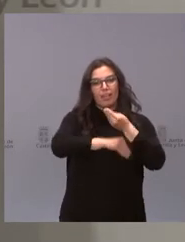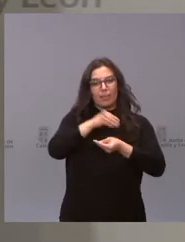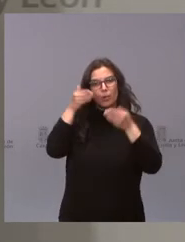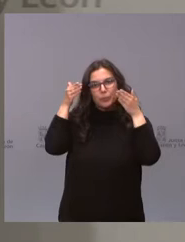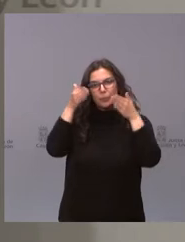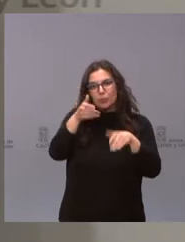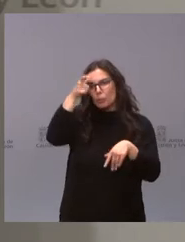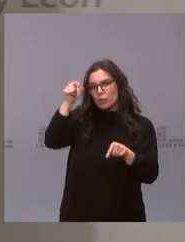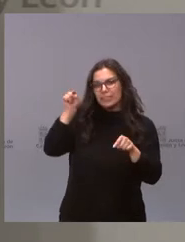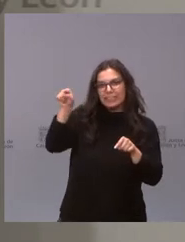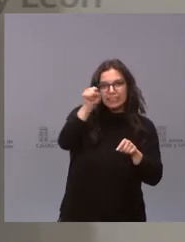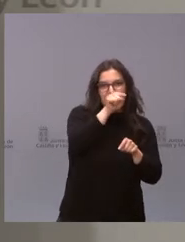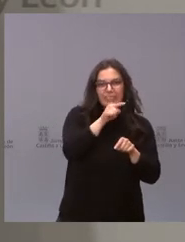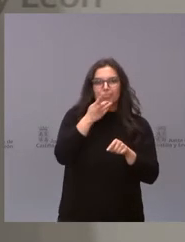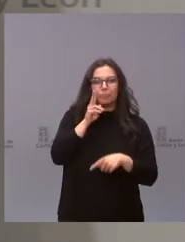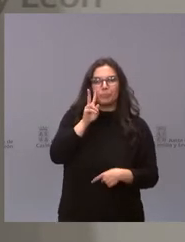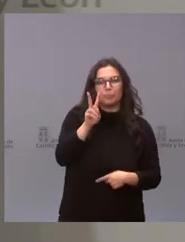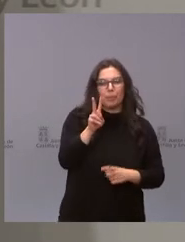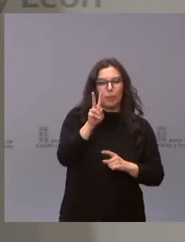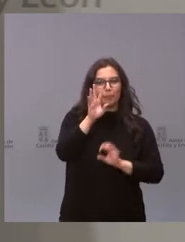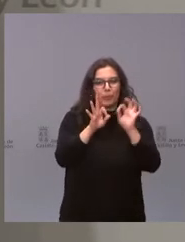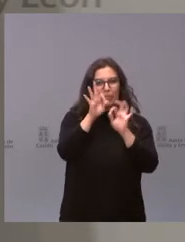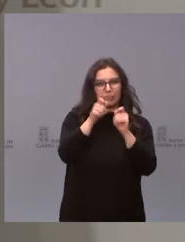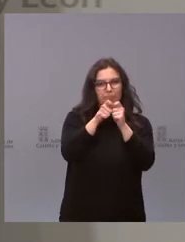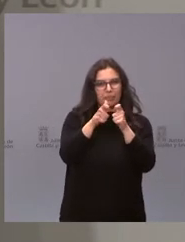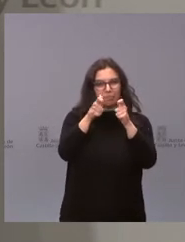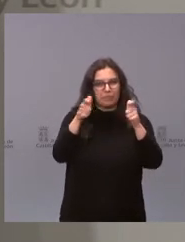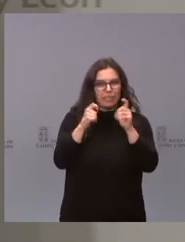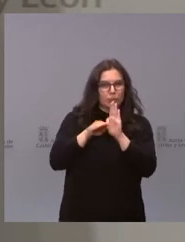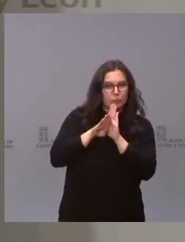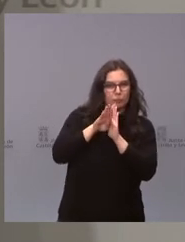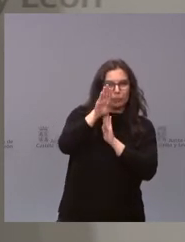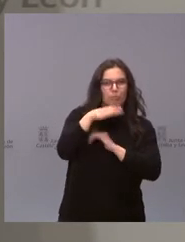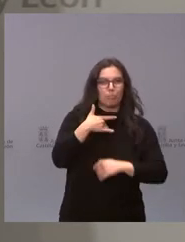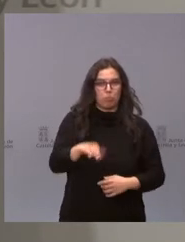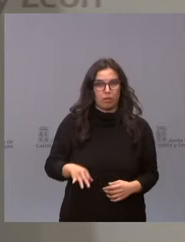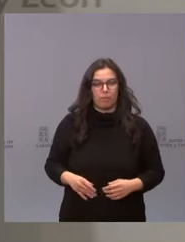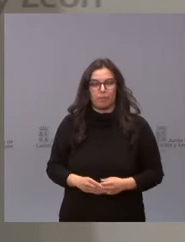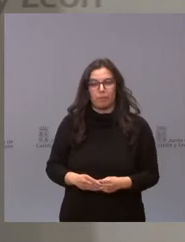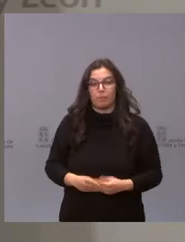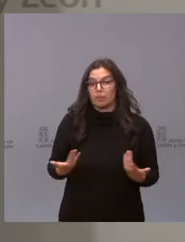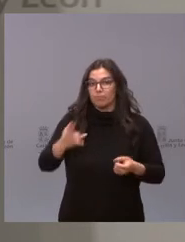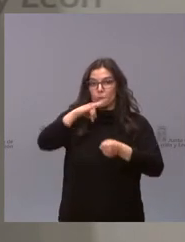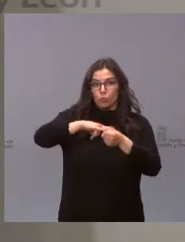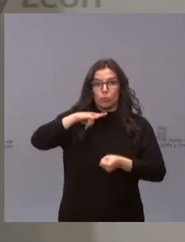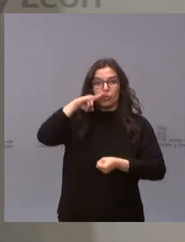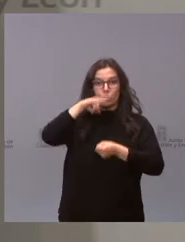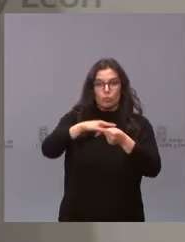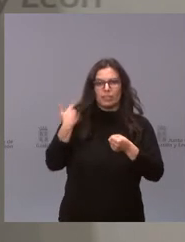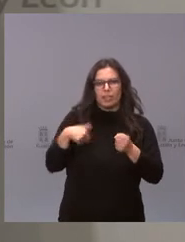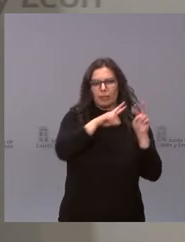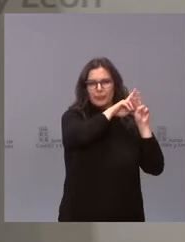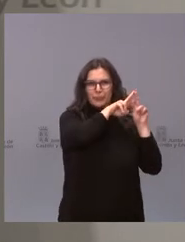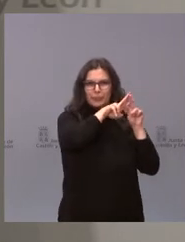en los que detectamos un aumento de incidencia acumulada o un aumento de casos como cada lunes y tras monitorizar